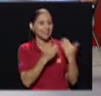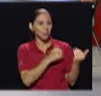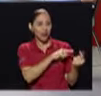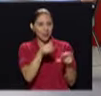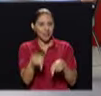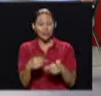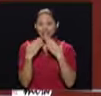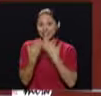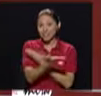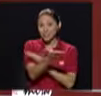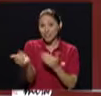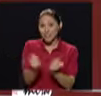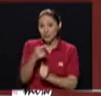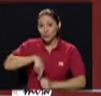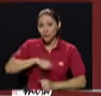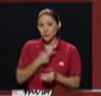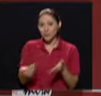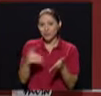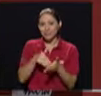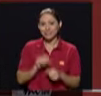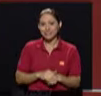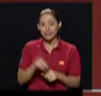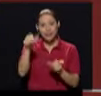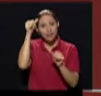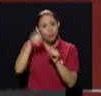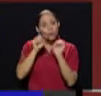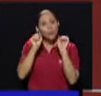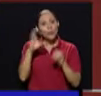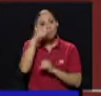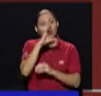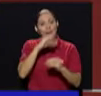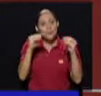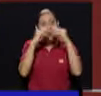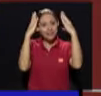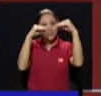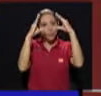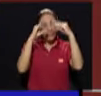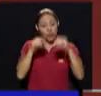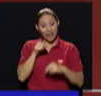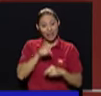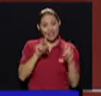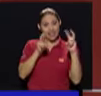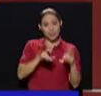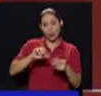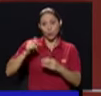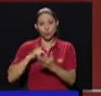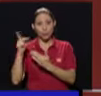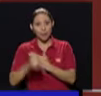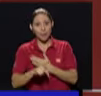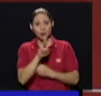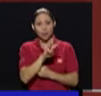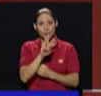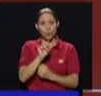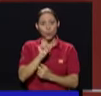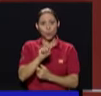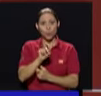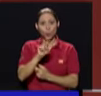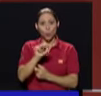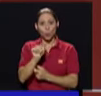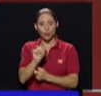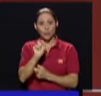Muchas gracias por acompañarnos, gracias a ustedes por estar con nosotros una vez más. Les recuerdo que pueden buscar más información sobre este y otros programas en